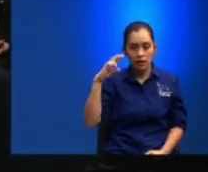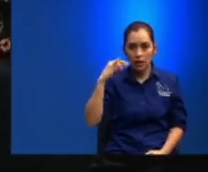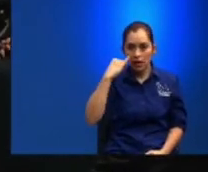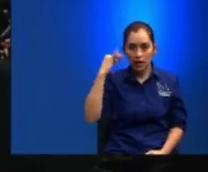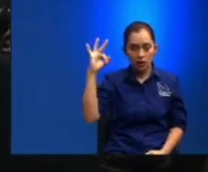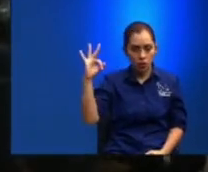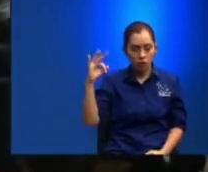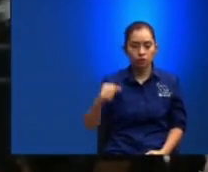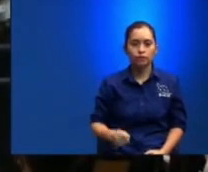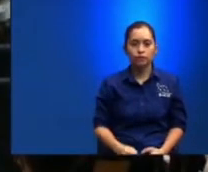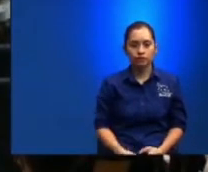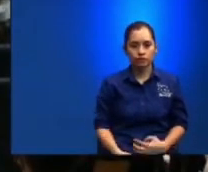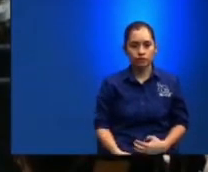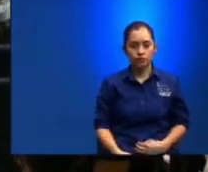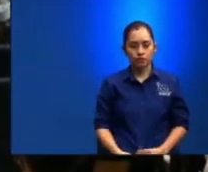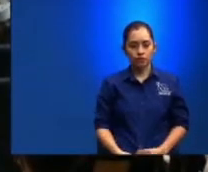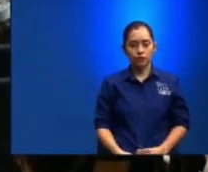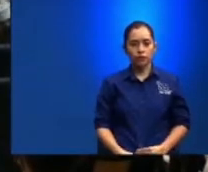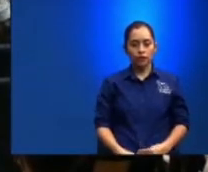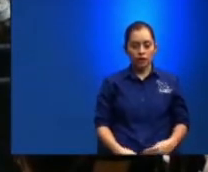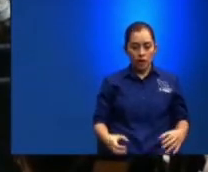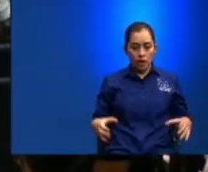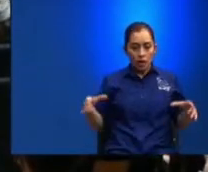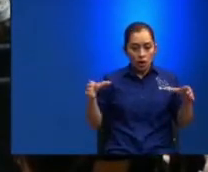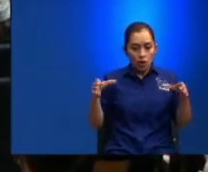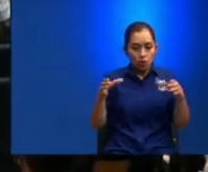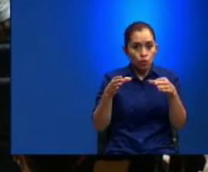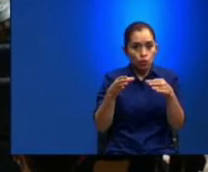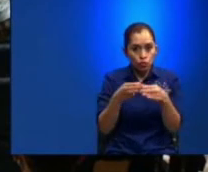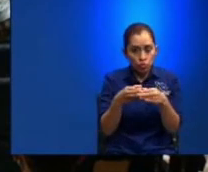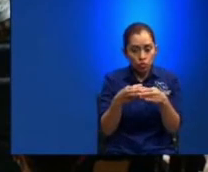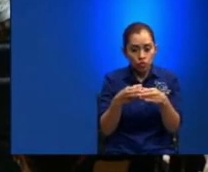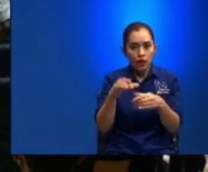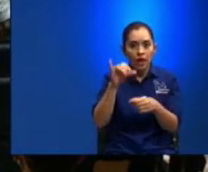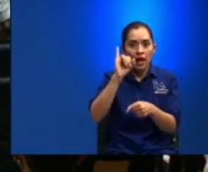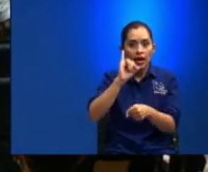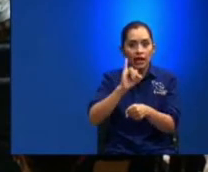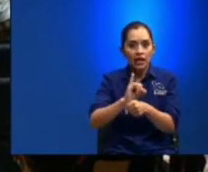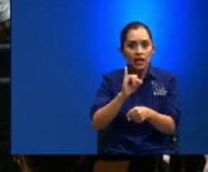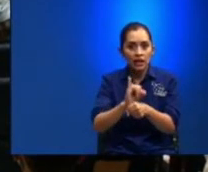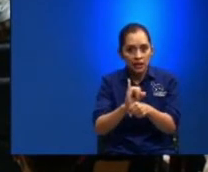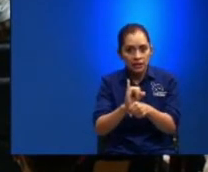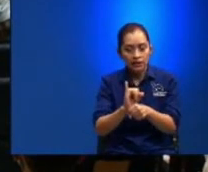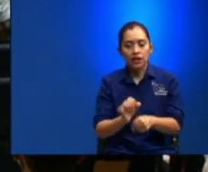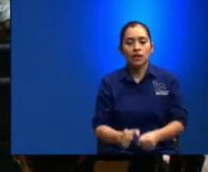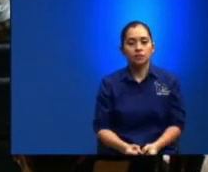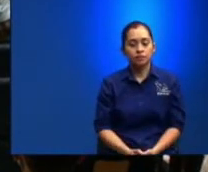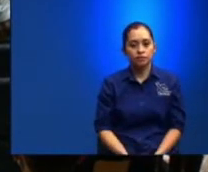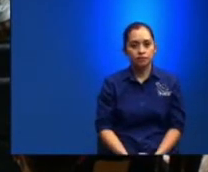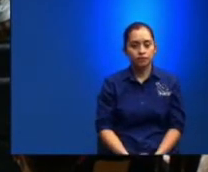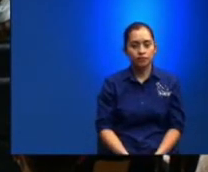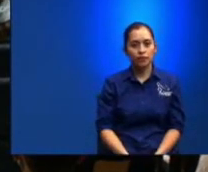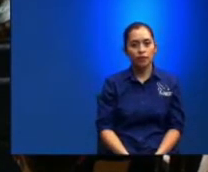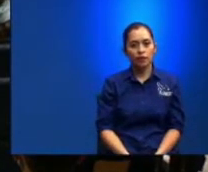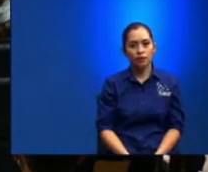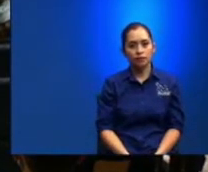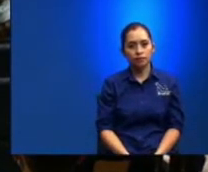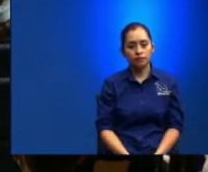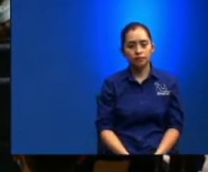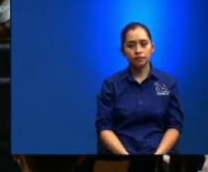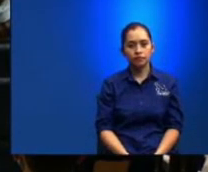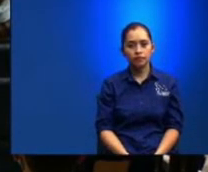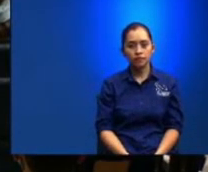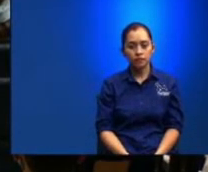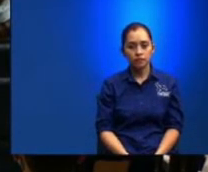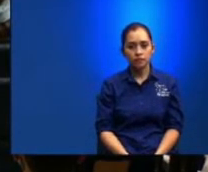llamada iglesia yo no sé si dejaron abierta la puerta le pusieron muy duro el aire acondicionado